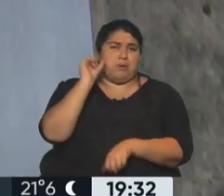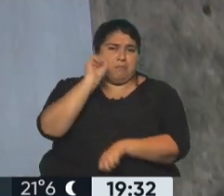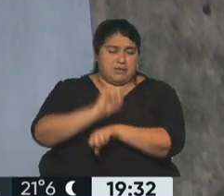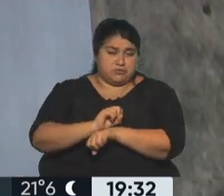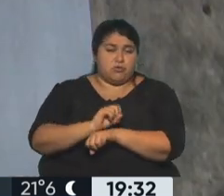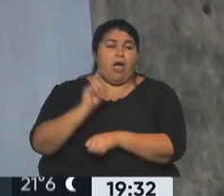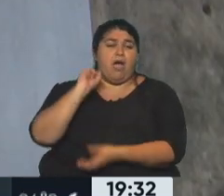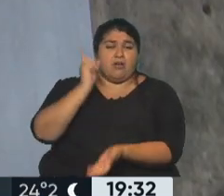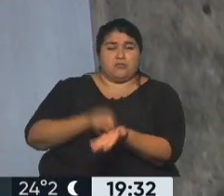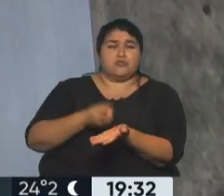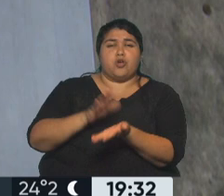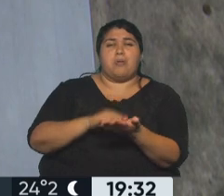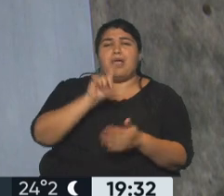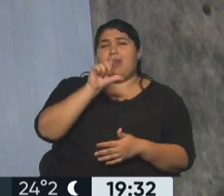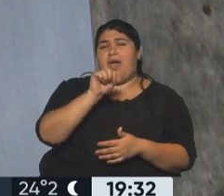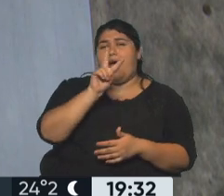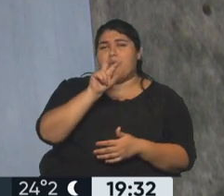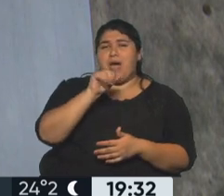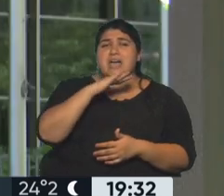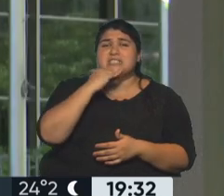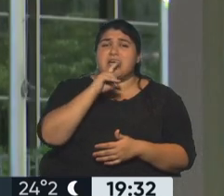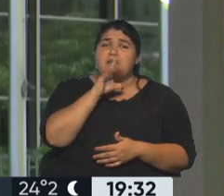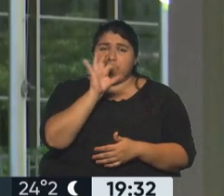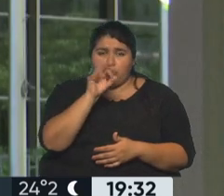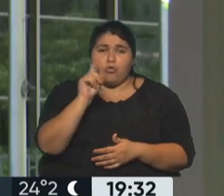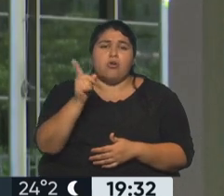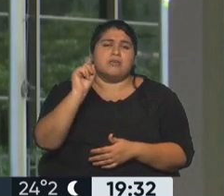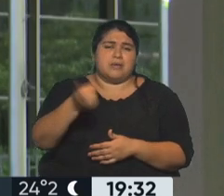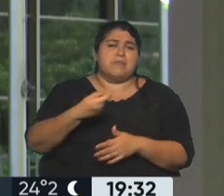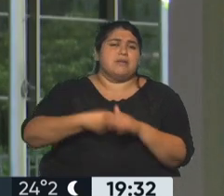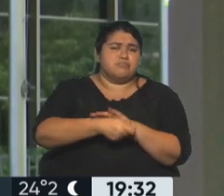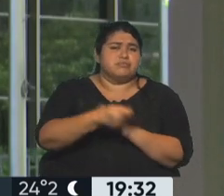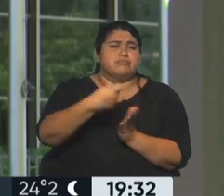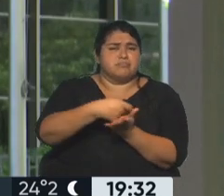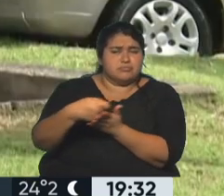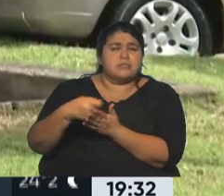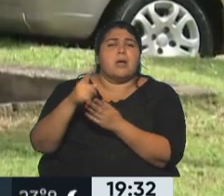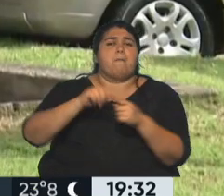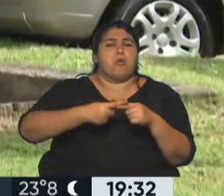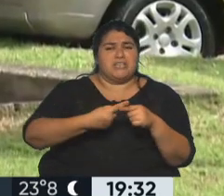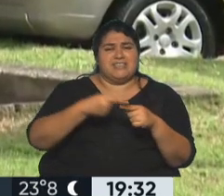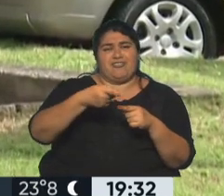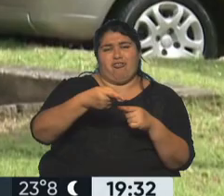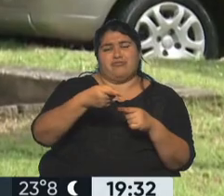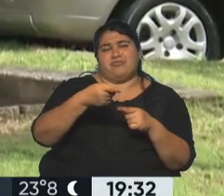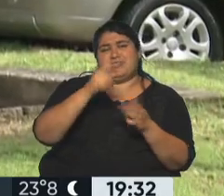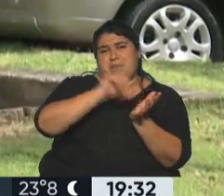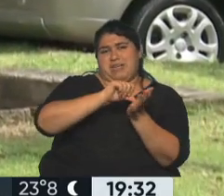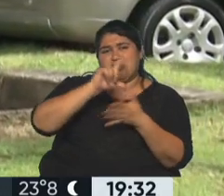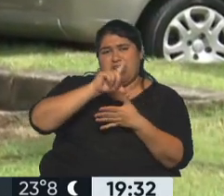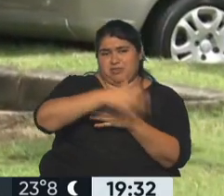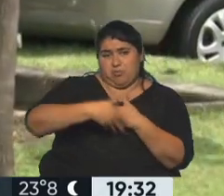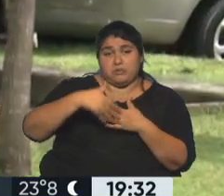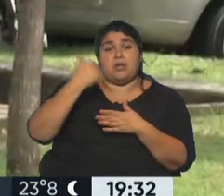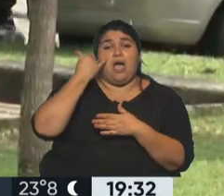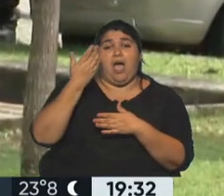por el lavallato y también como impulsor de los millonarios sobornos que pagó su constructora a políticos de varios países latinoamericanos. Fue